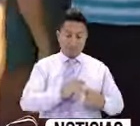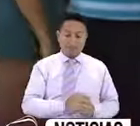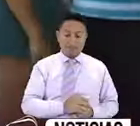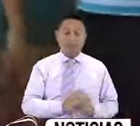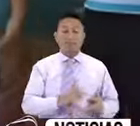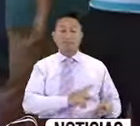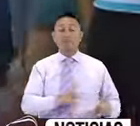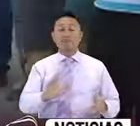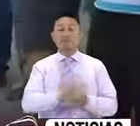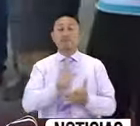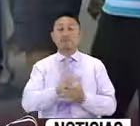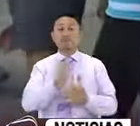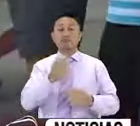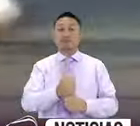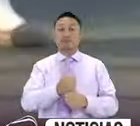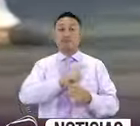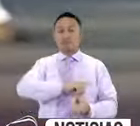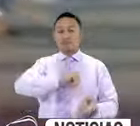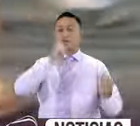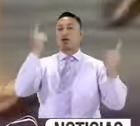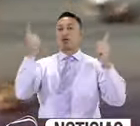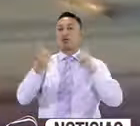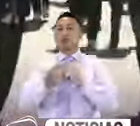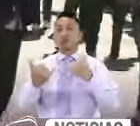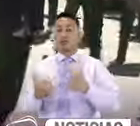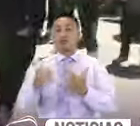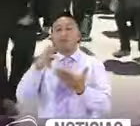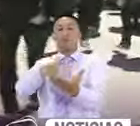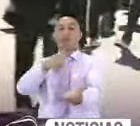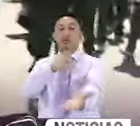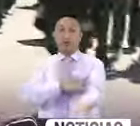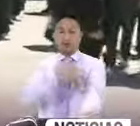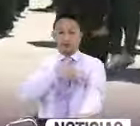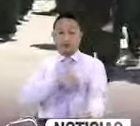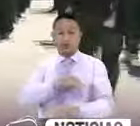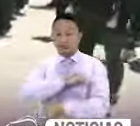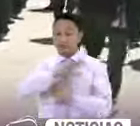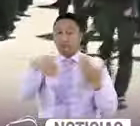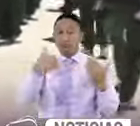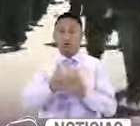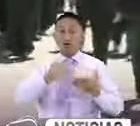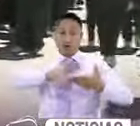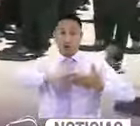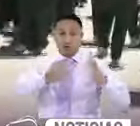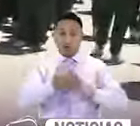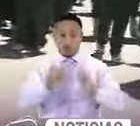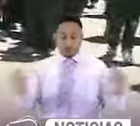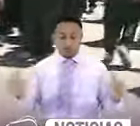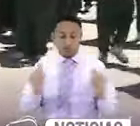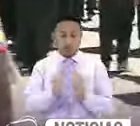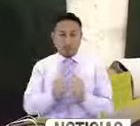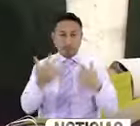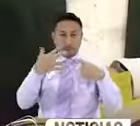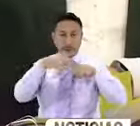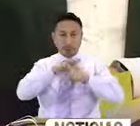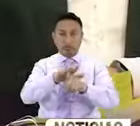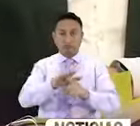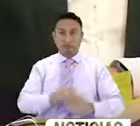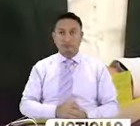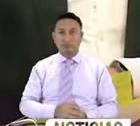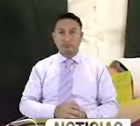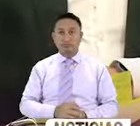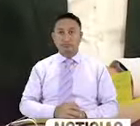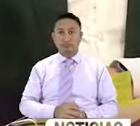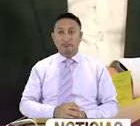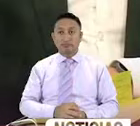seguras se transformará ahora en un programa donde toda la comunidad esté involucrada. Nos interesa que no solo la escuela